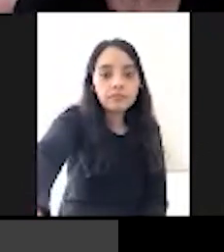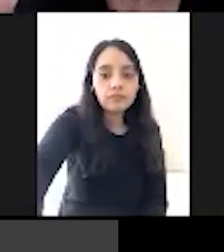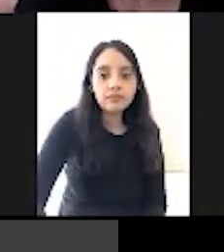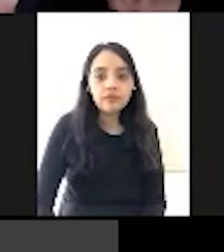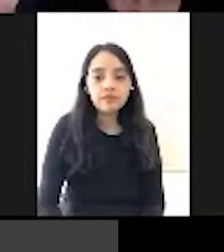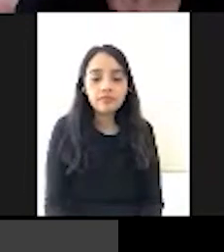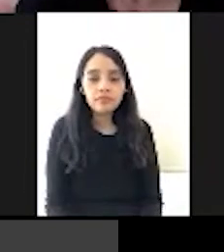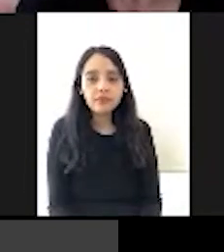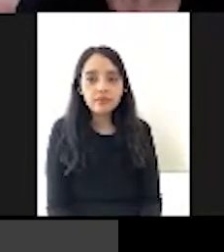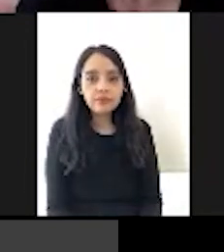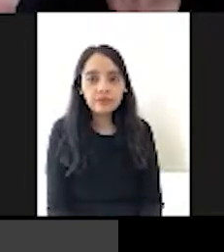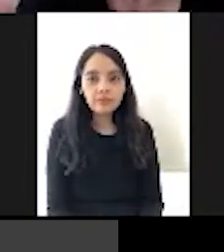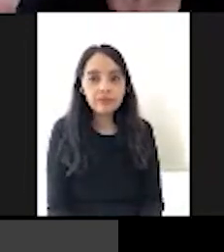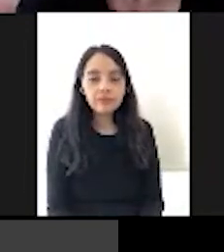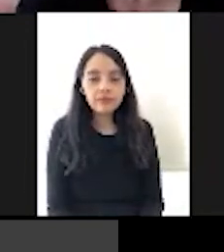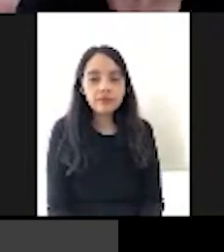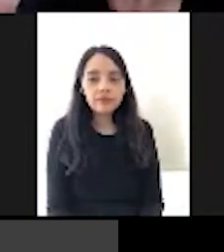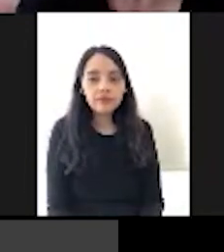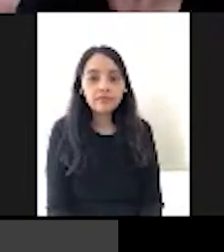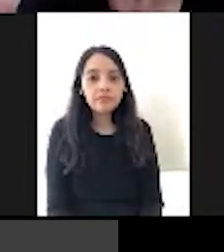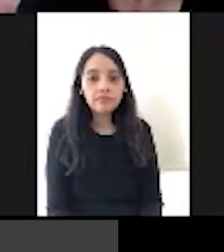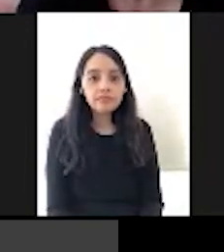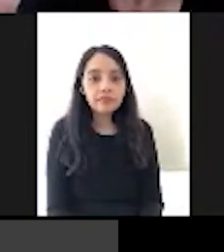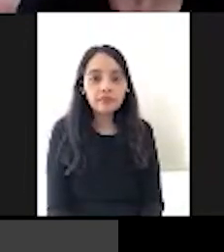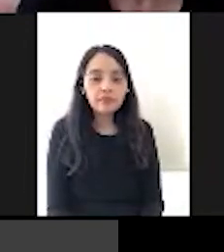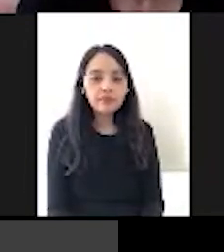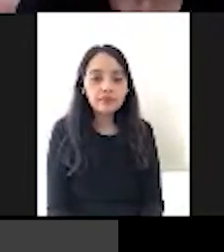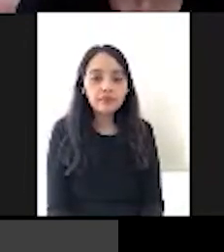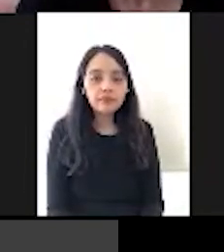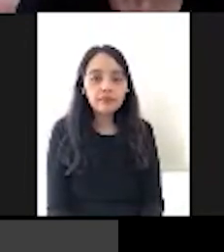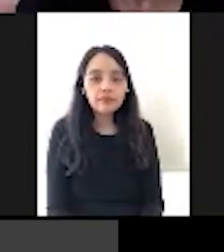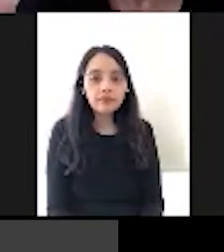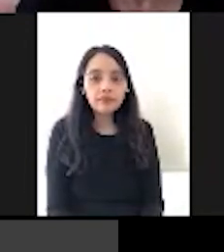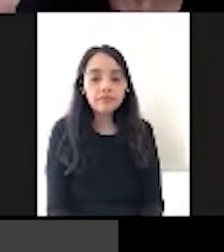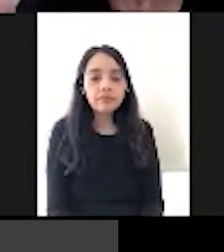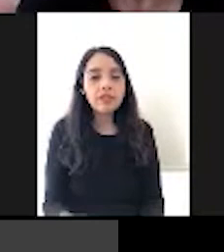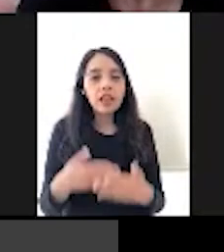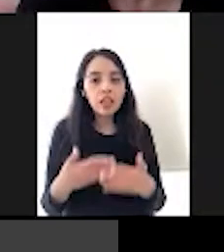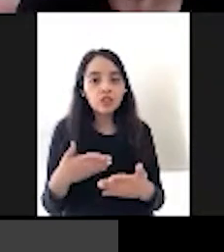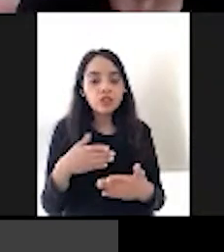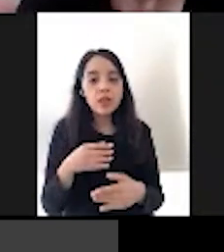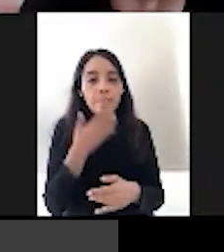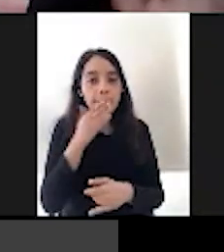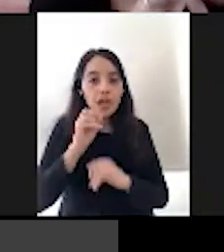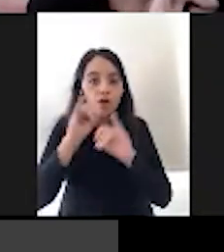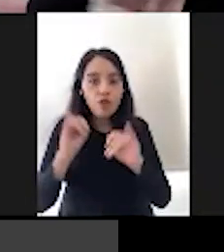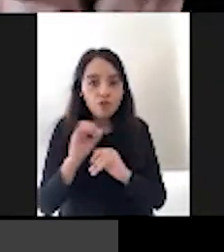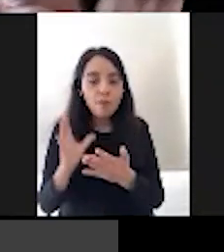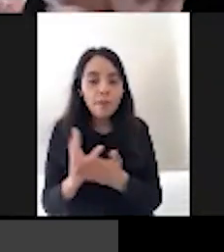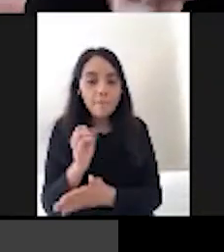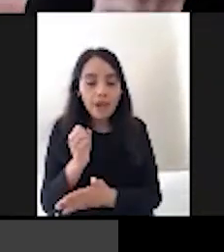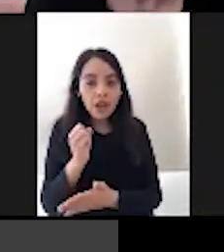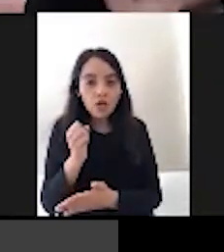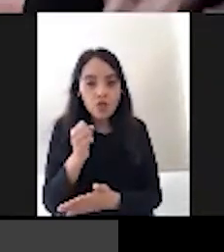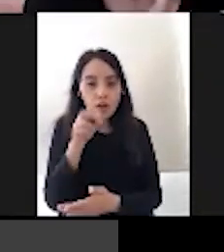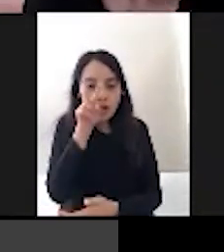Entonces, una de las formas más efectivas para lograr una mayor estabilidad de fijación y un control oculomotor, o sea, poder mover